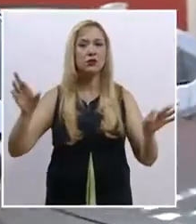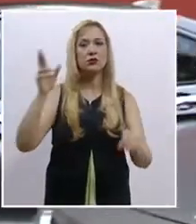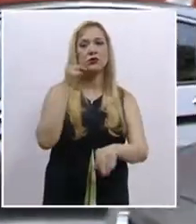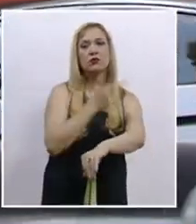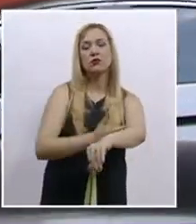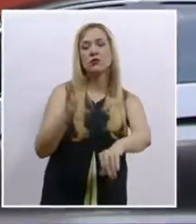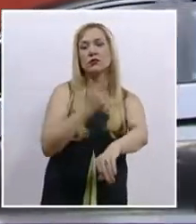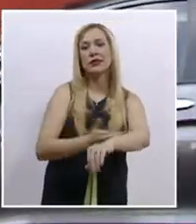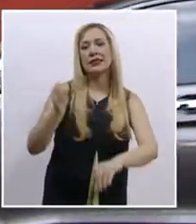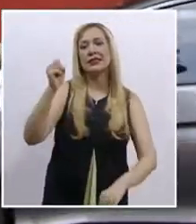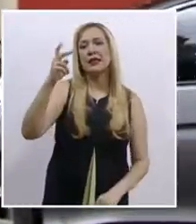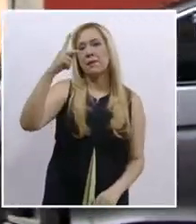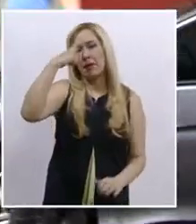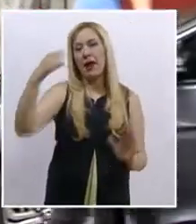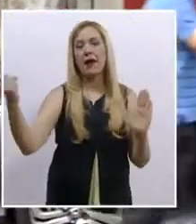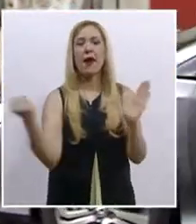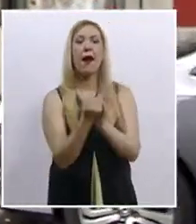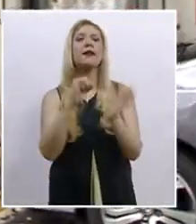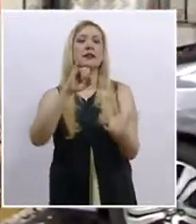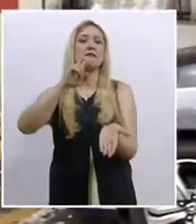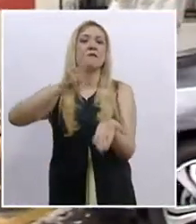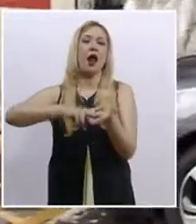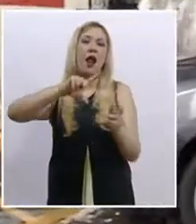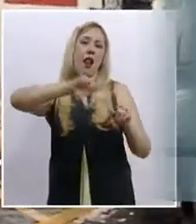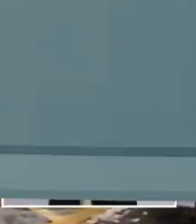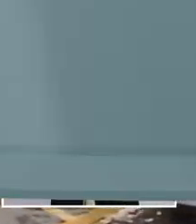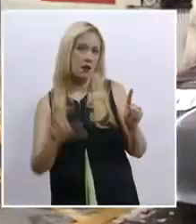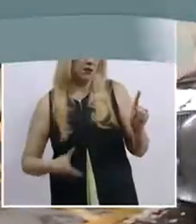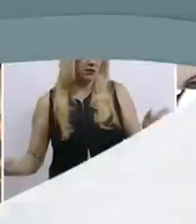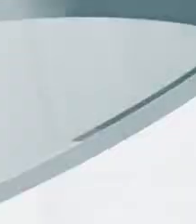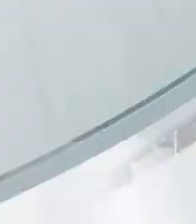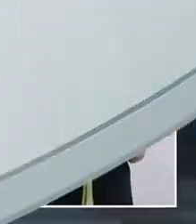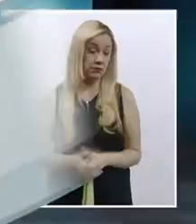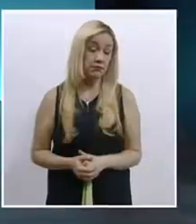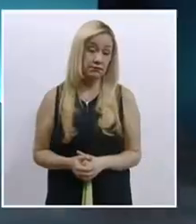para que tengan validez en todo el país.